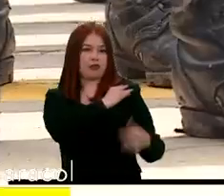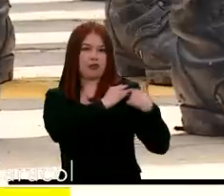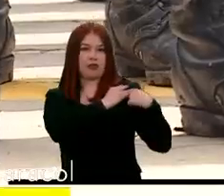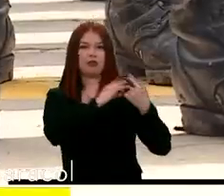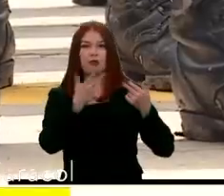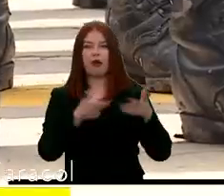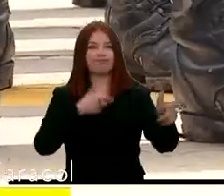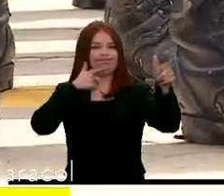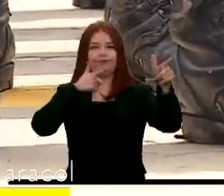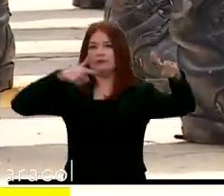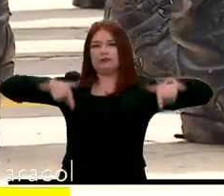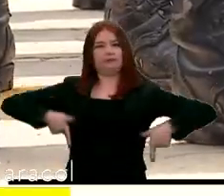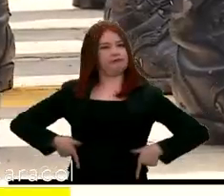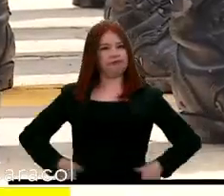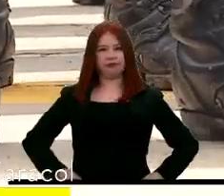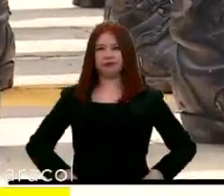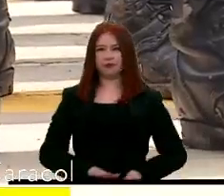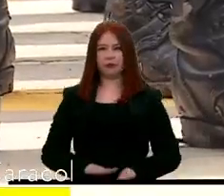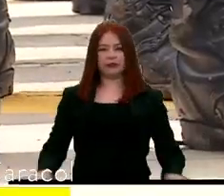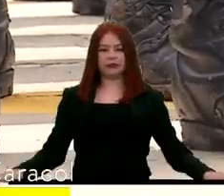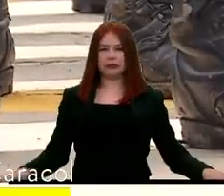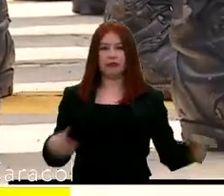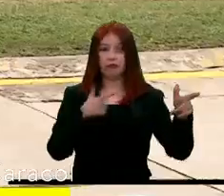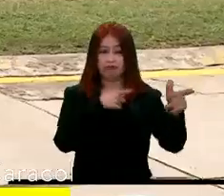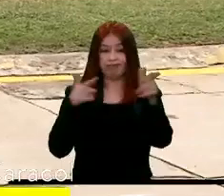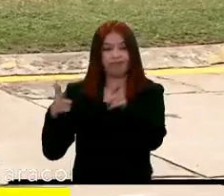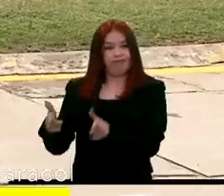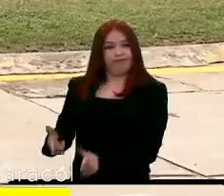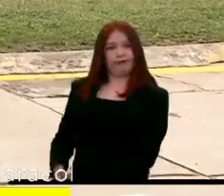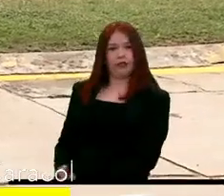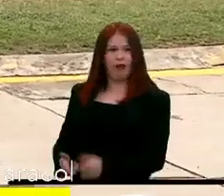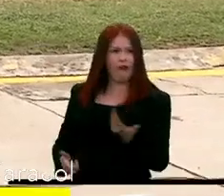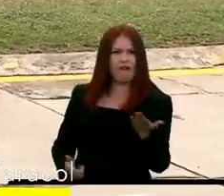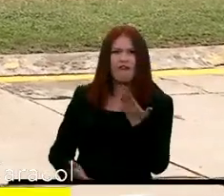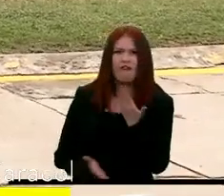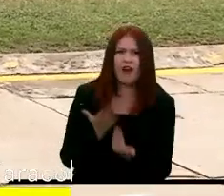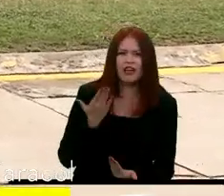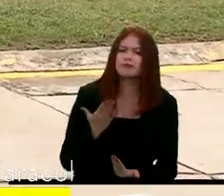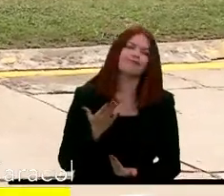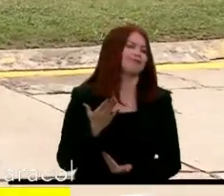los fusiles. Y eso es muy complicado tratándose de bandas criminales,